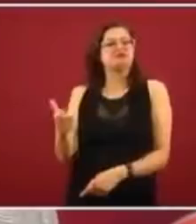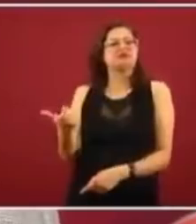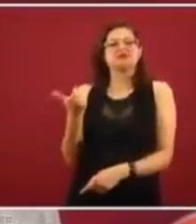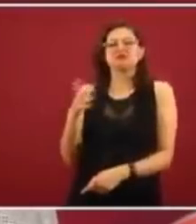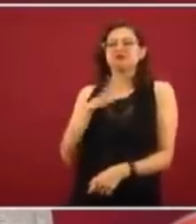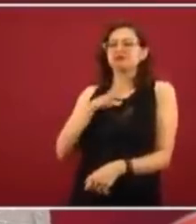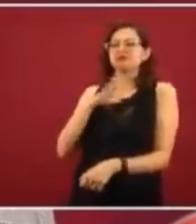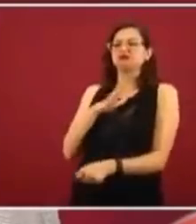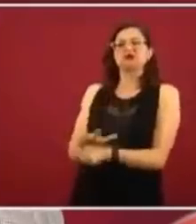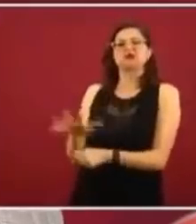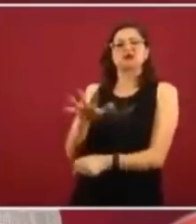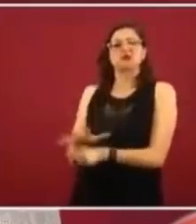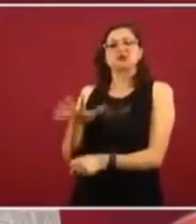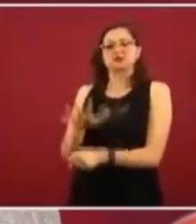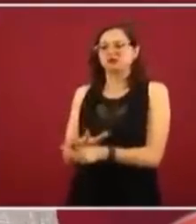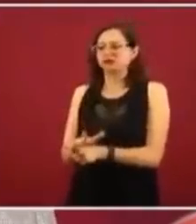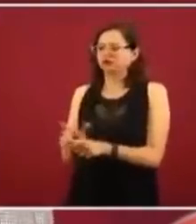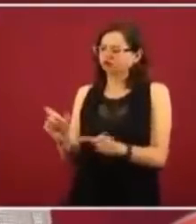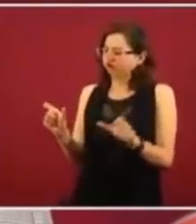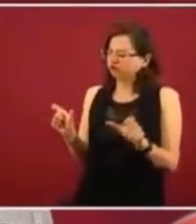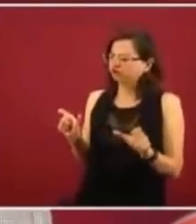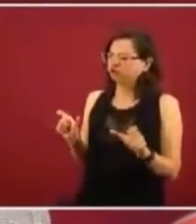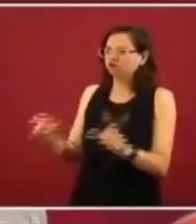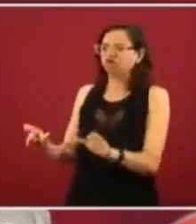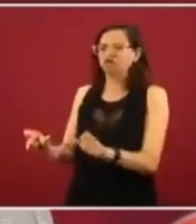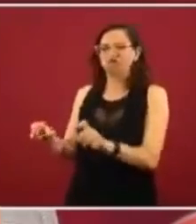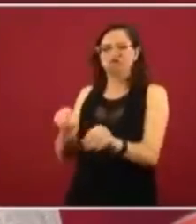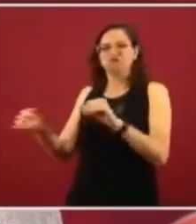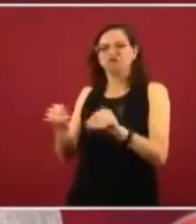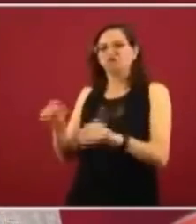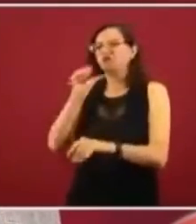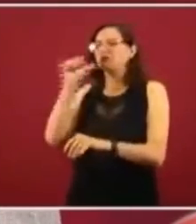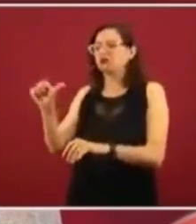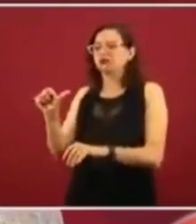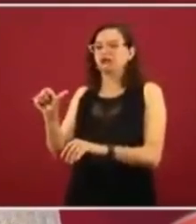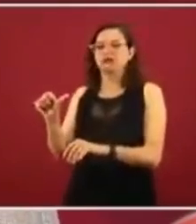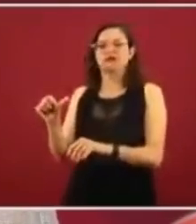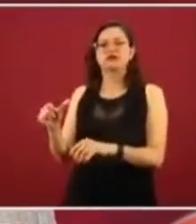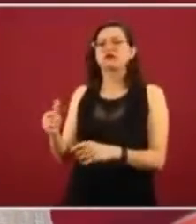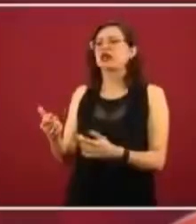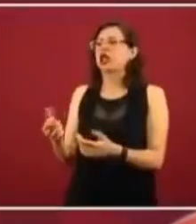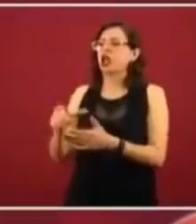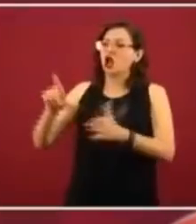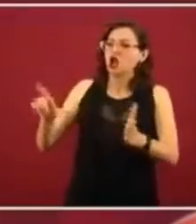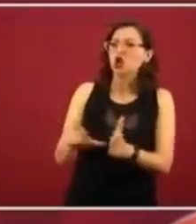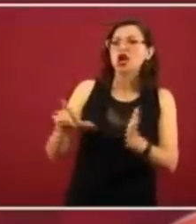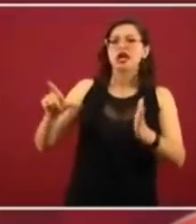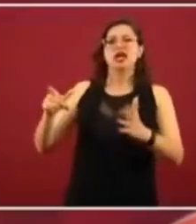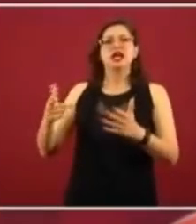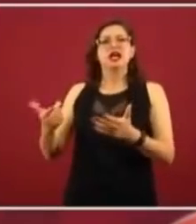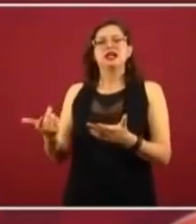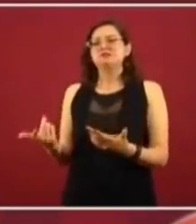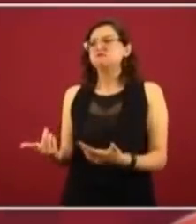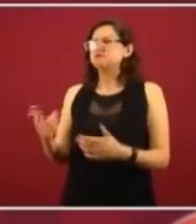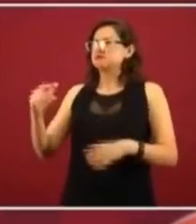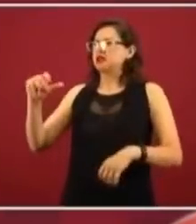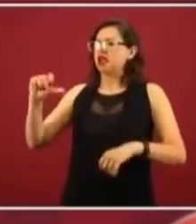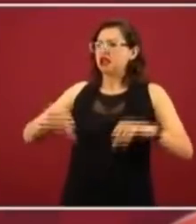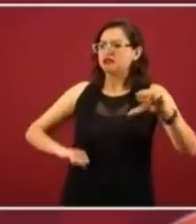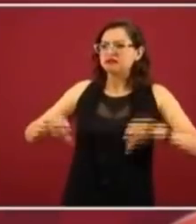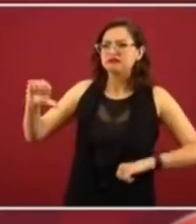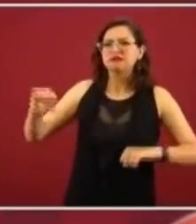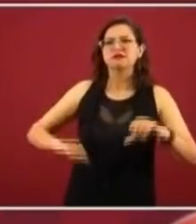periodo intenso de restricción de movilidad, en donde se cierran pequeños comercios, actividades